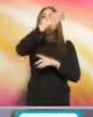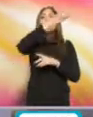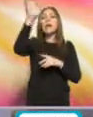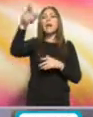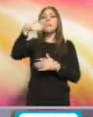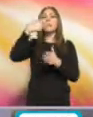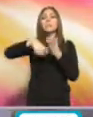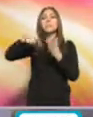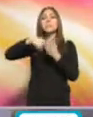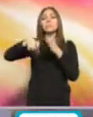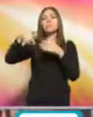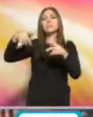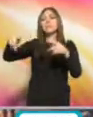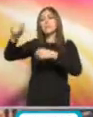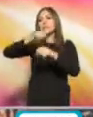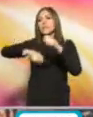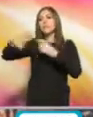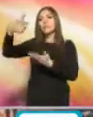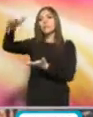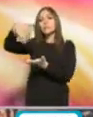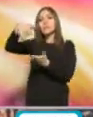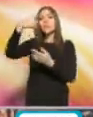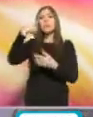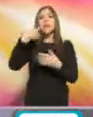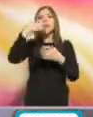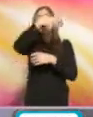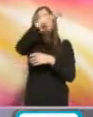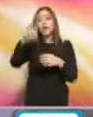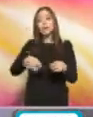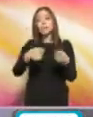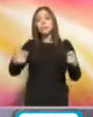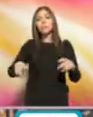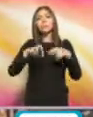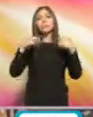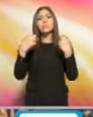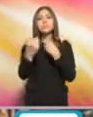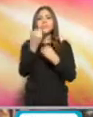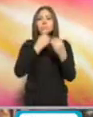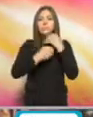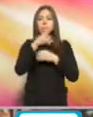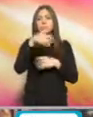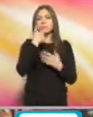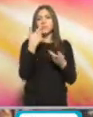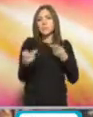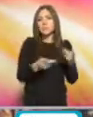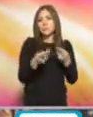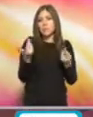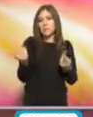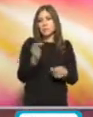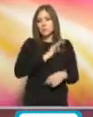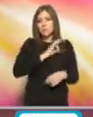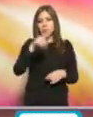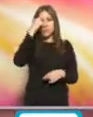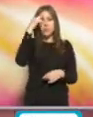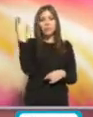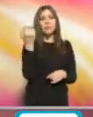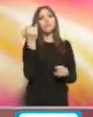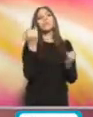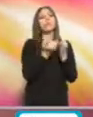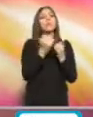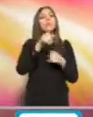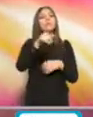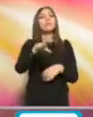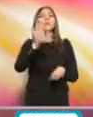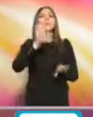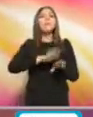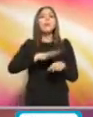o a la tienda de la esquina y compras lo que tú puedas, ¿no? Claro. El chiste es regalar también esta cosa que luego sobrevaluamos, que es el